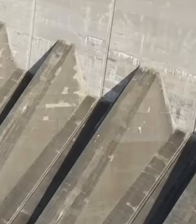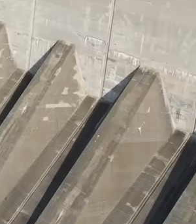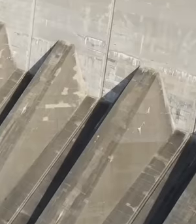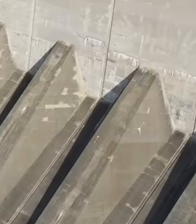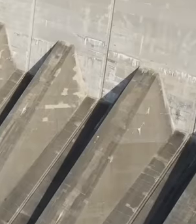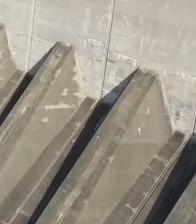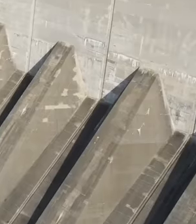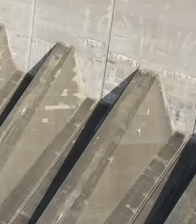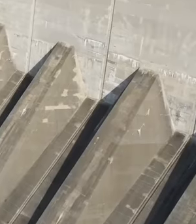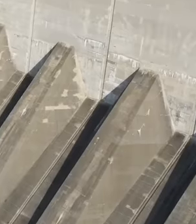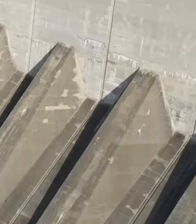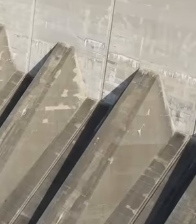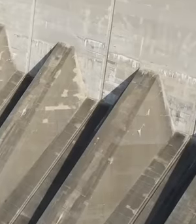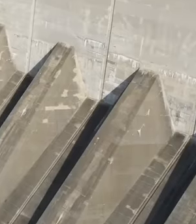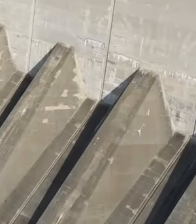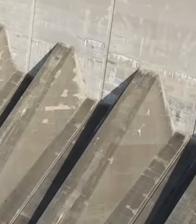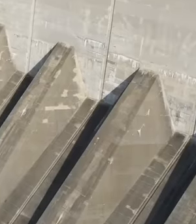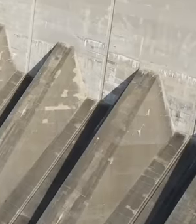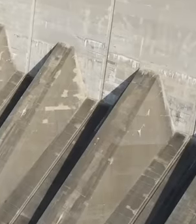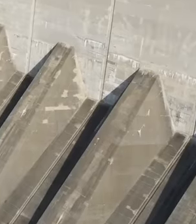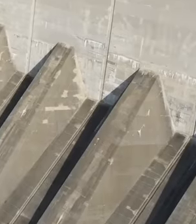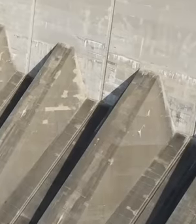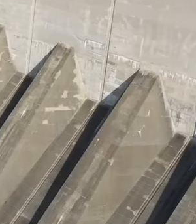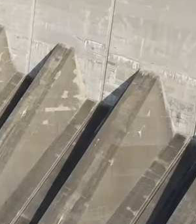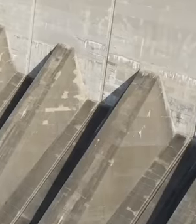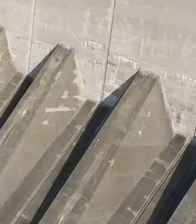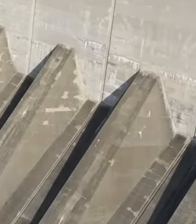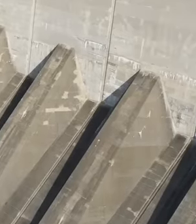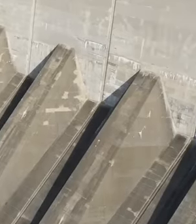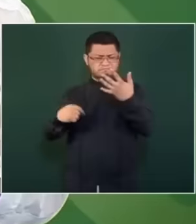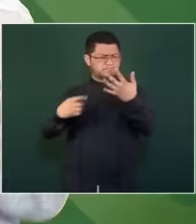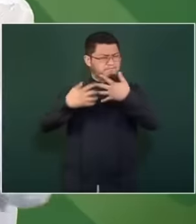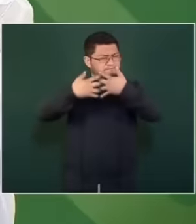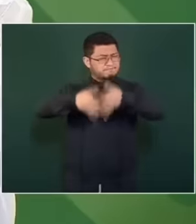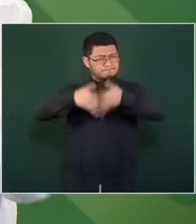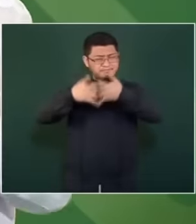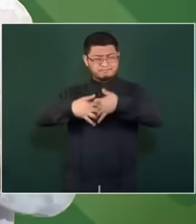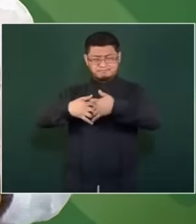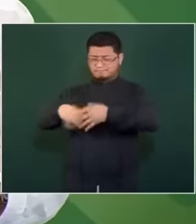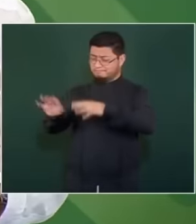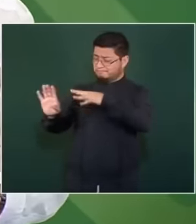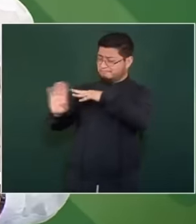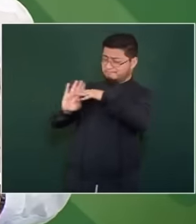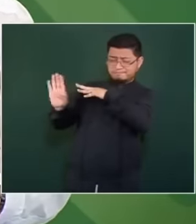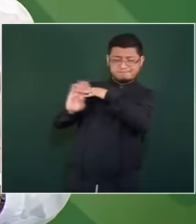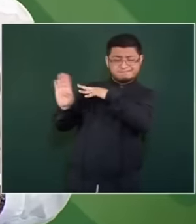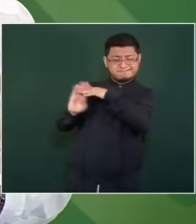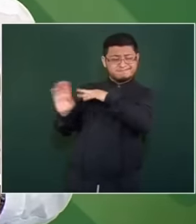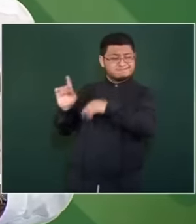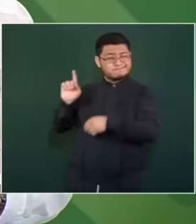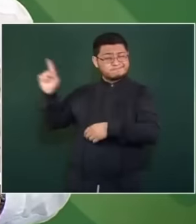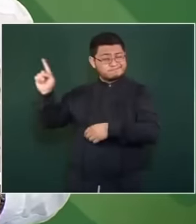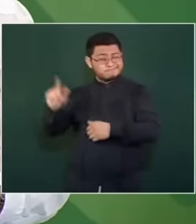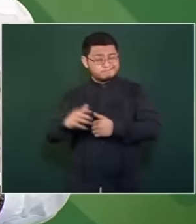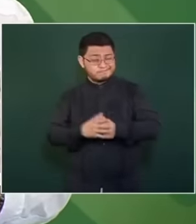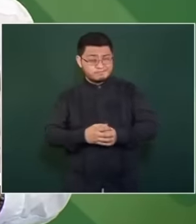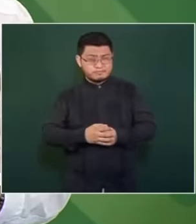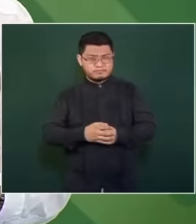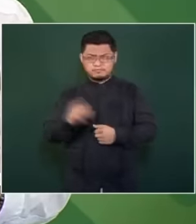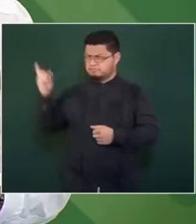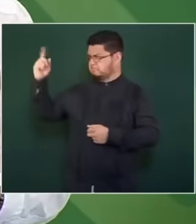Iberdrola y todas estas empresas. ¿Y saben qué? No consideran energía